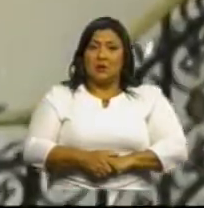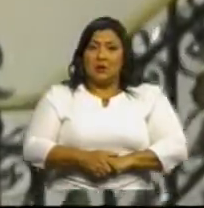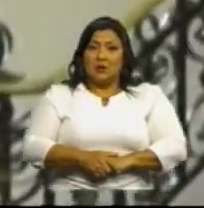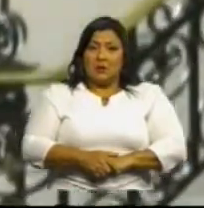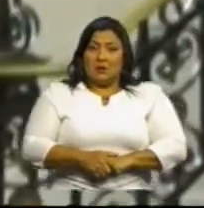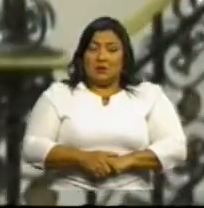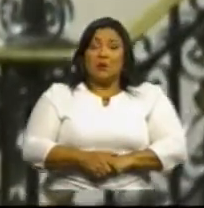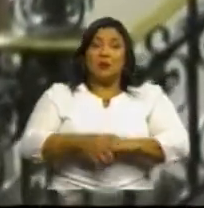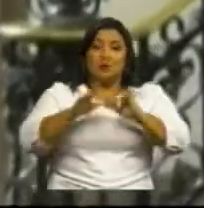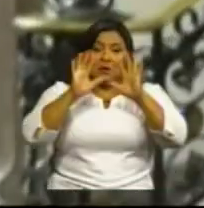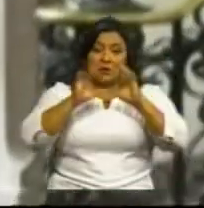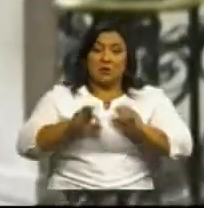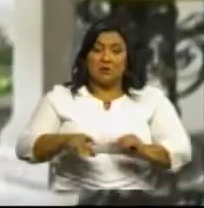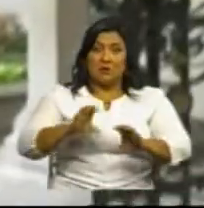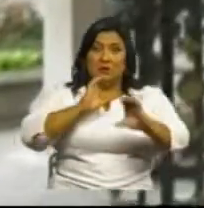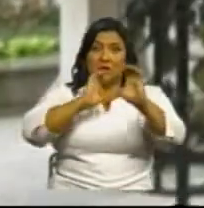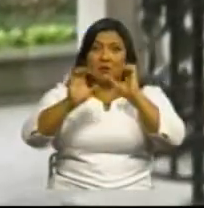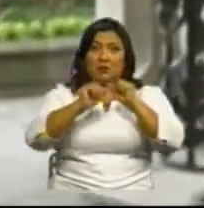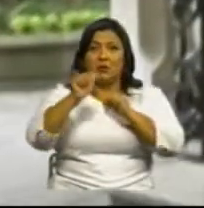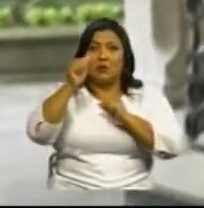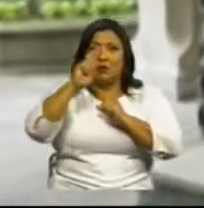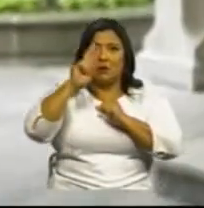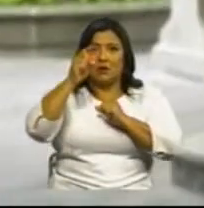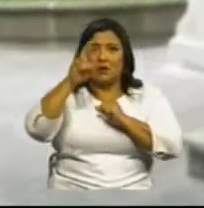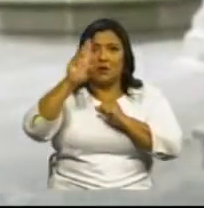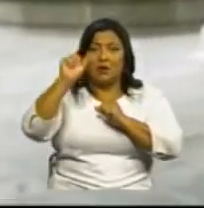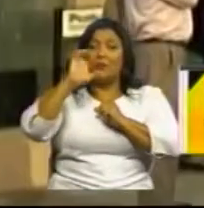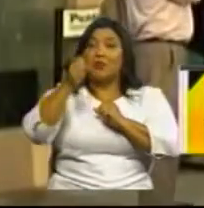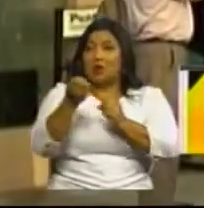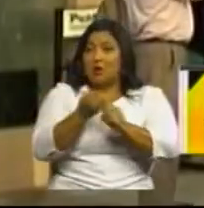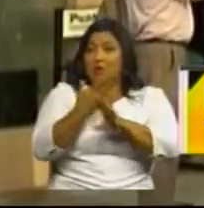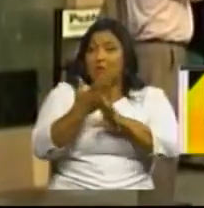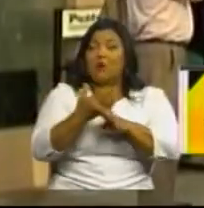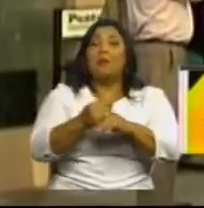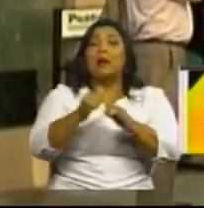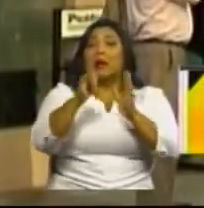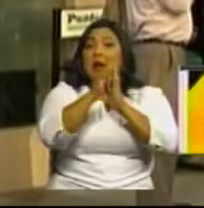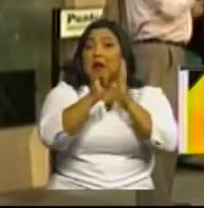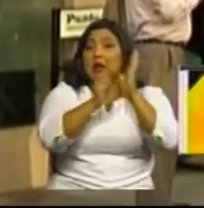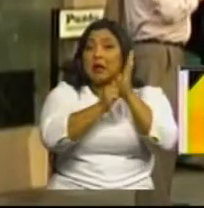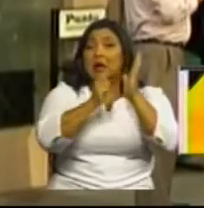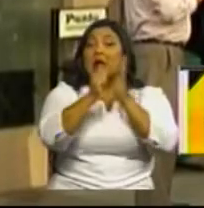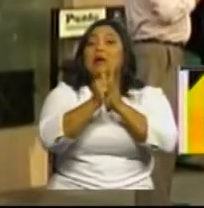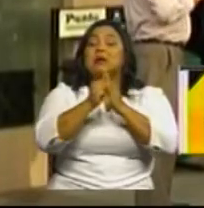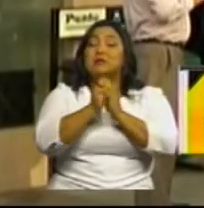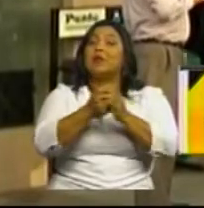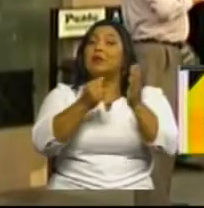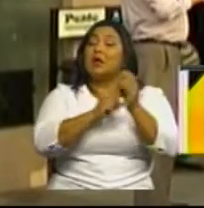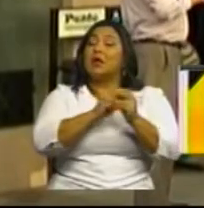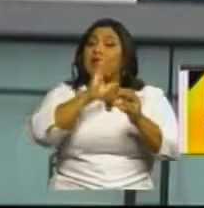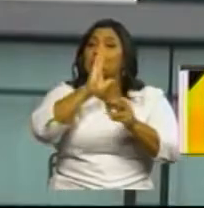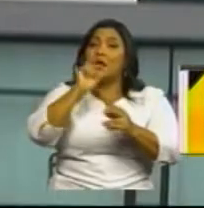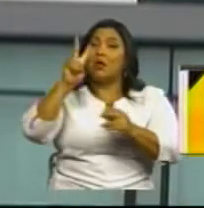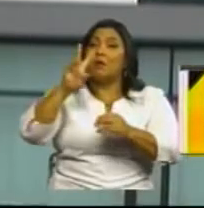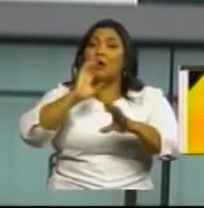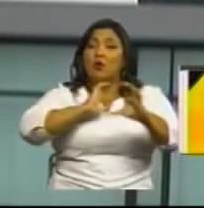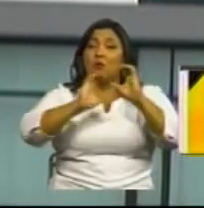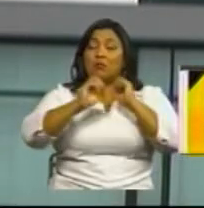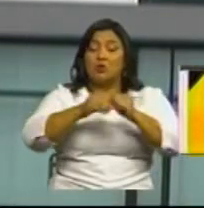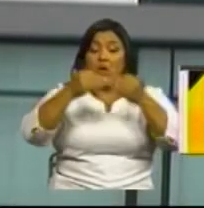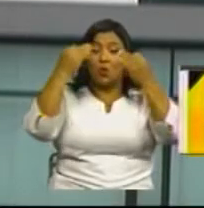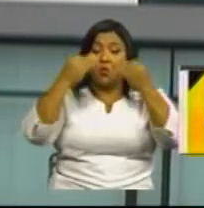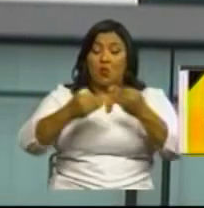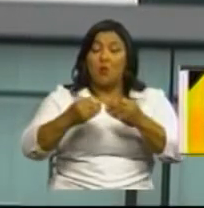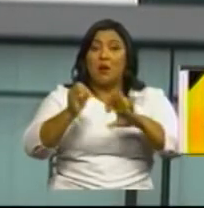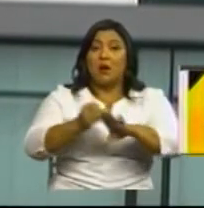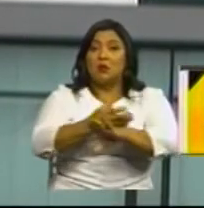El secretario de Comunicación, Andrés Michelena, mencionó que se espera que la Agencia de Regulación de Control de las Telecomunicaciones, Arcotel, cumpla las